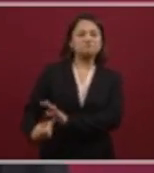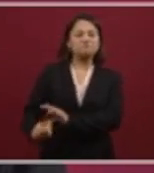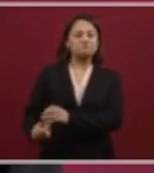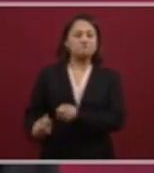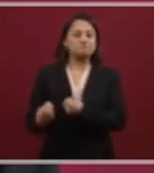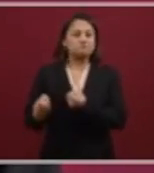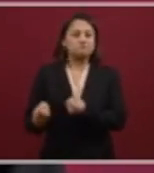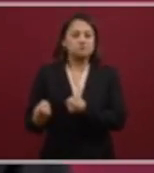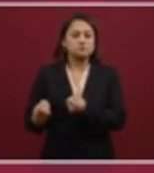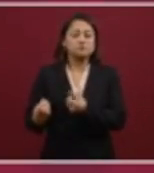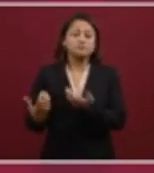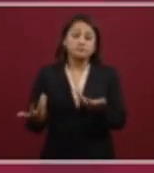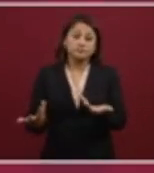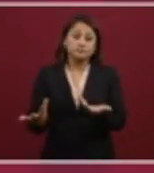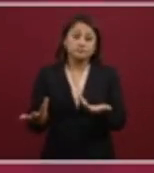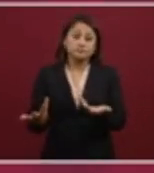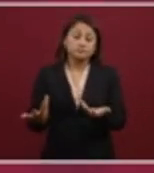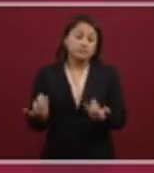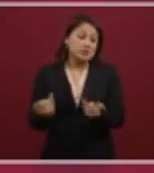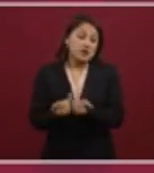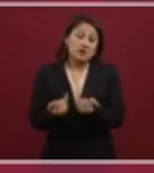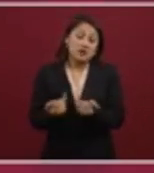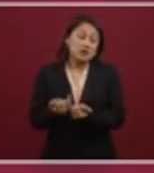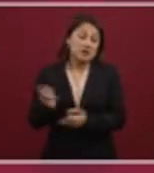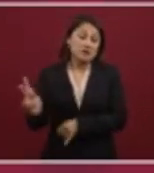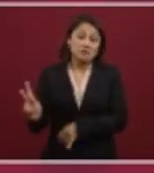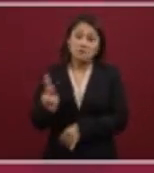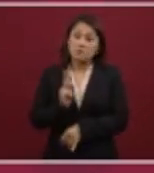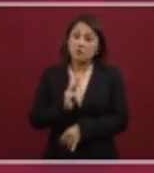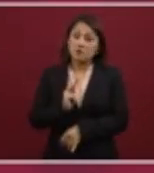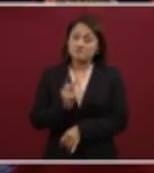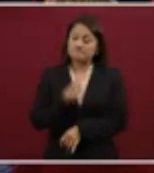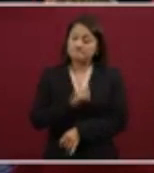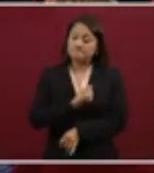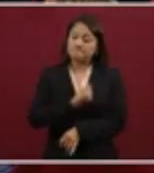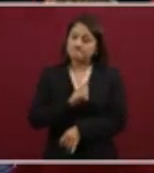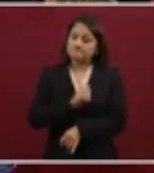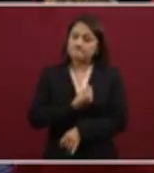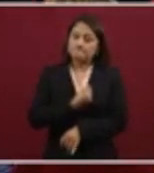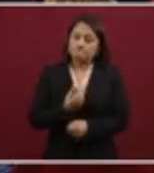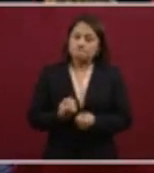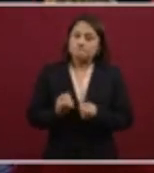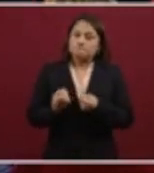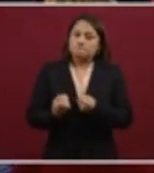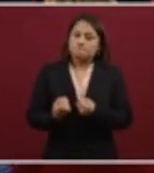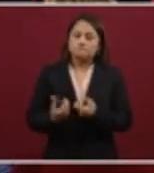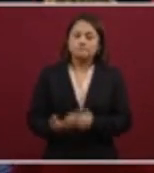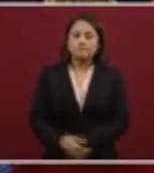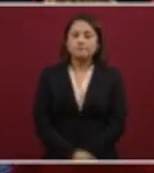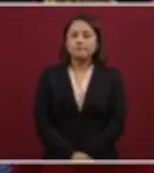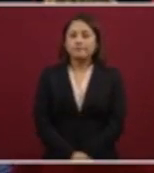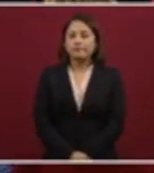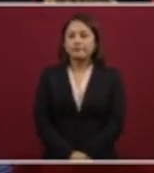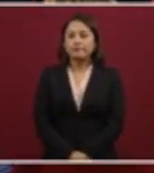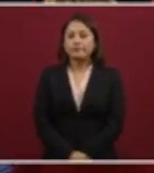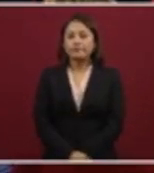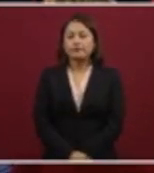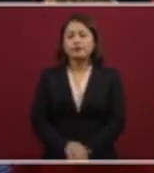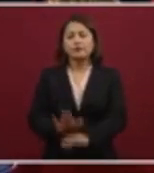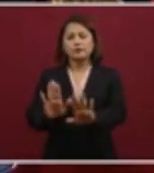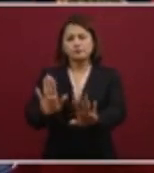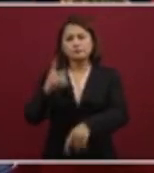Entonces, vamos a resistir y van a cambiar las cosas. Y hay muy buena relación con el